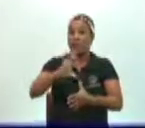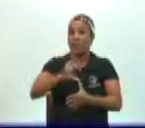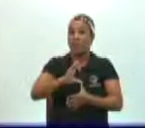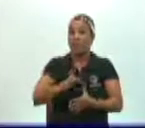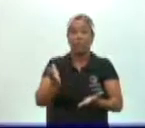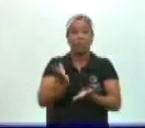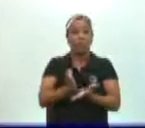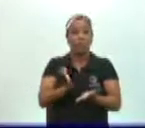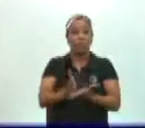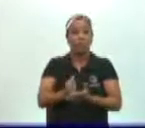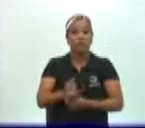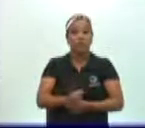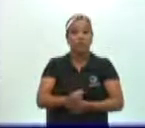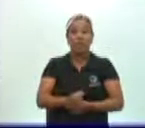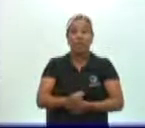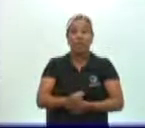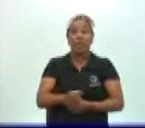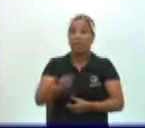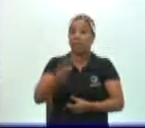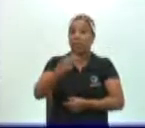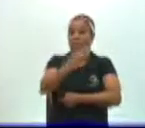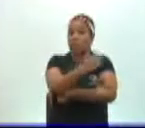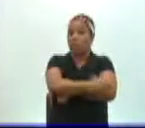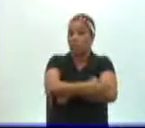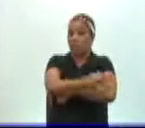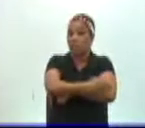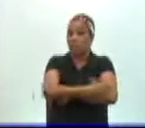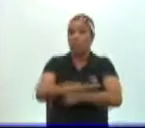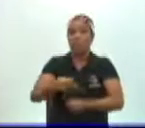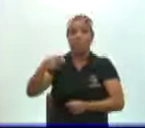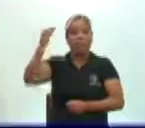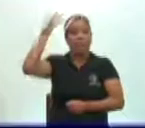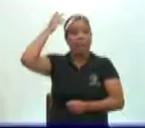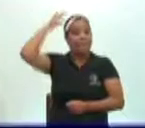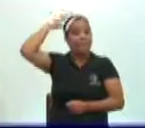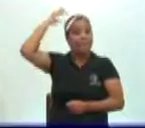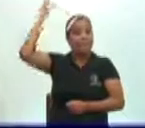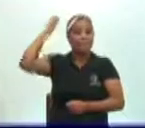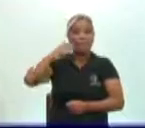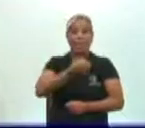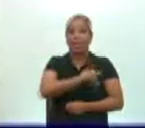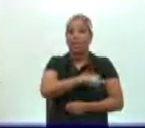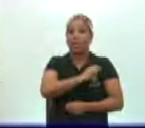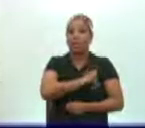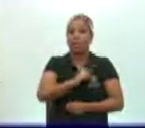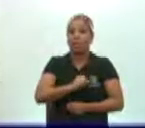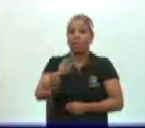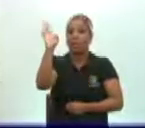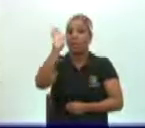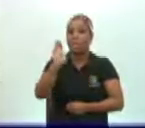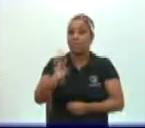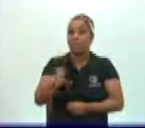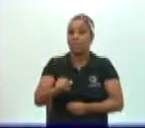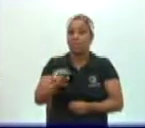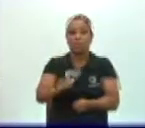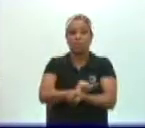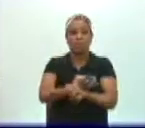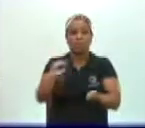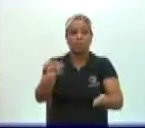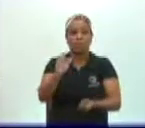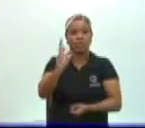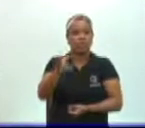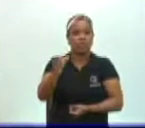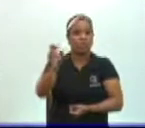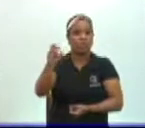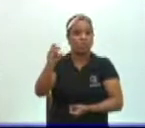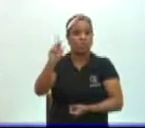todo españolas, aunque también le vamos a dedicar un espacio a Brasil y su liberación de Portugal, que fue un caso atípico, un caso diferente